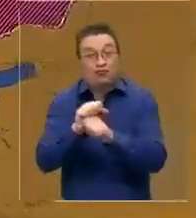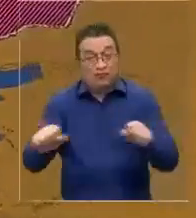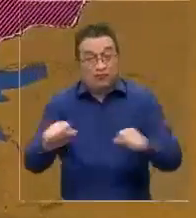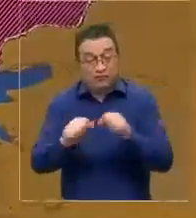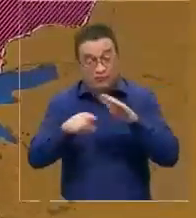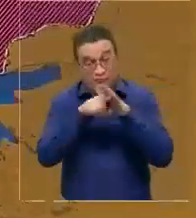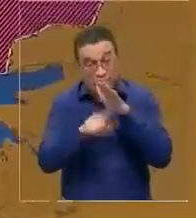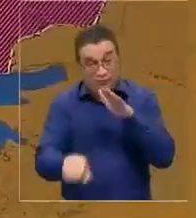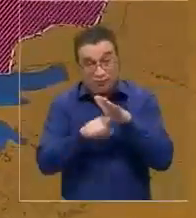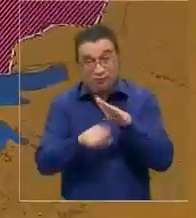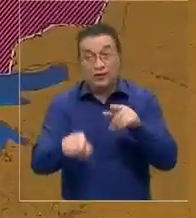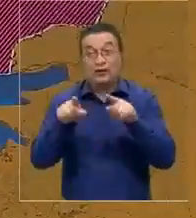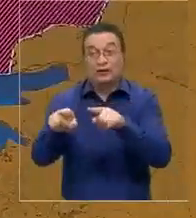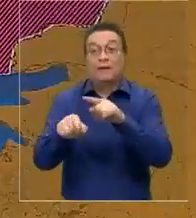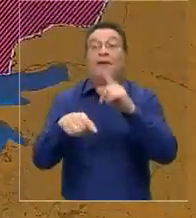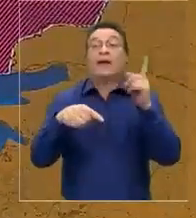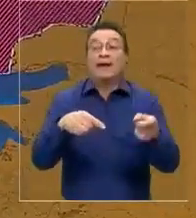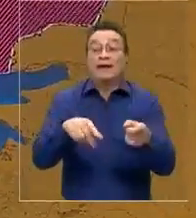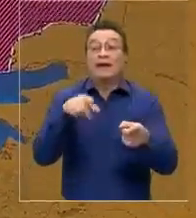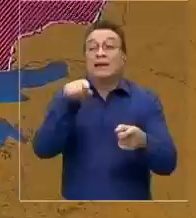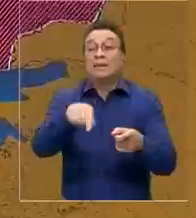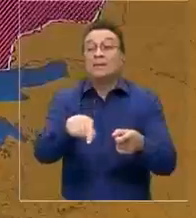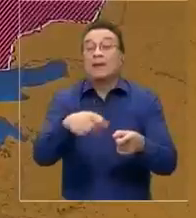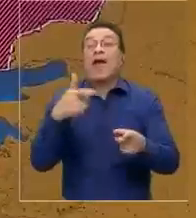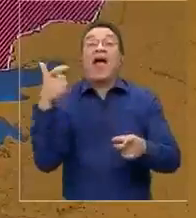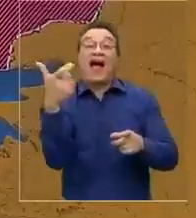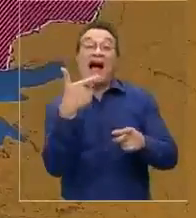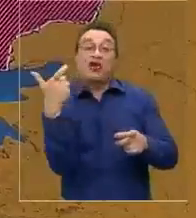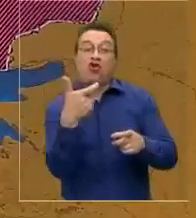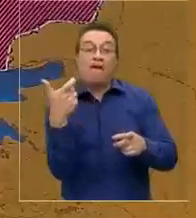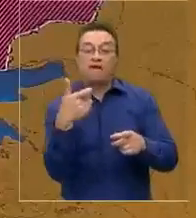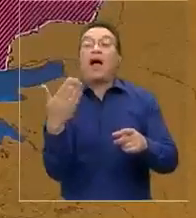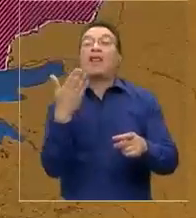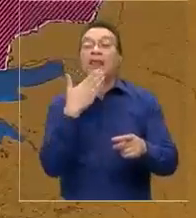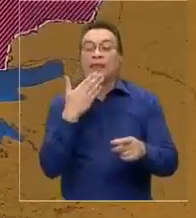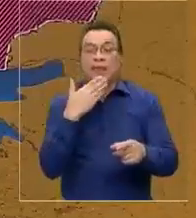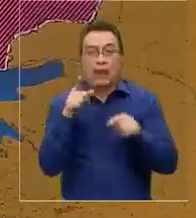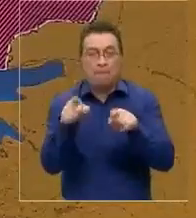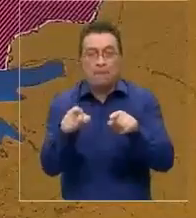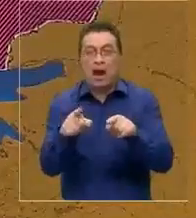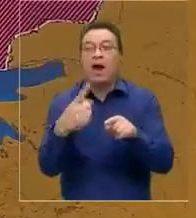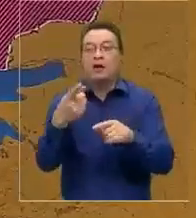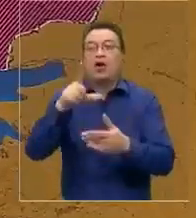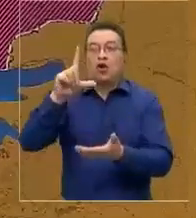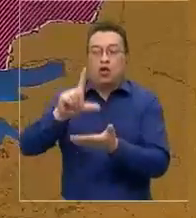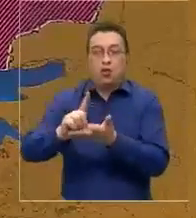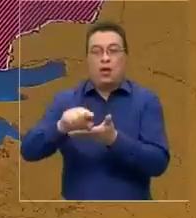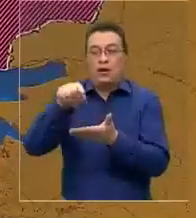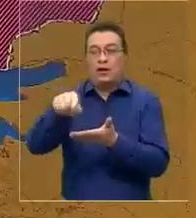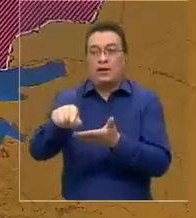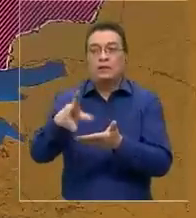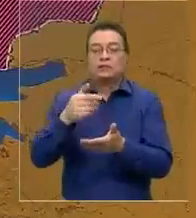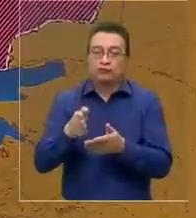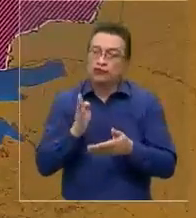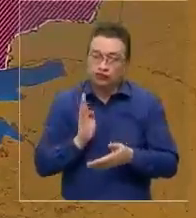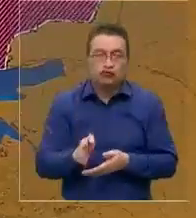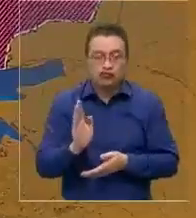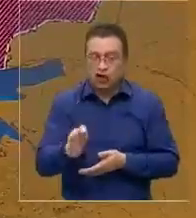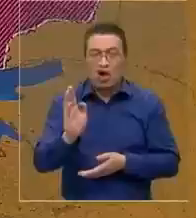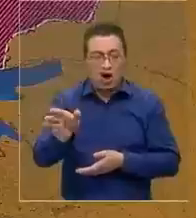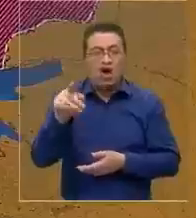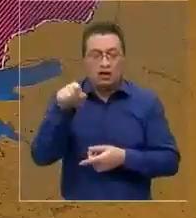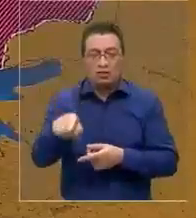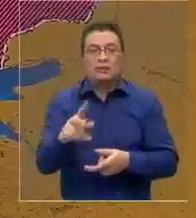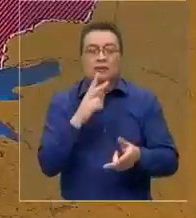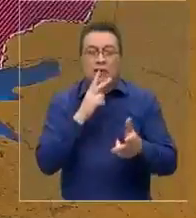en las cercanías de este lugar. Y Kharkov, que ya veíamos también en la primera nota de la jornada, que es una ciudad que ha estado permanentemente